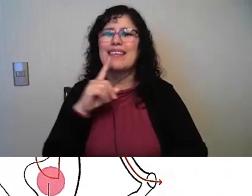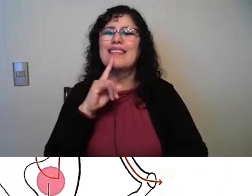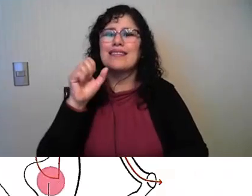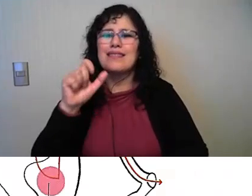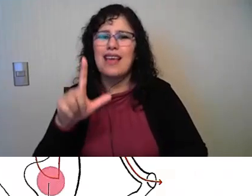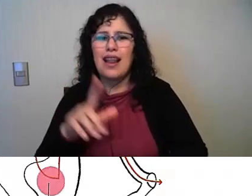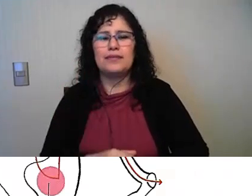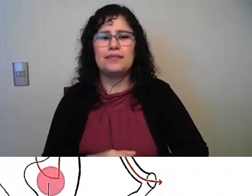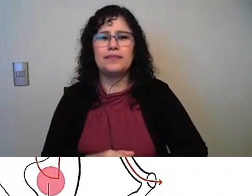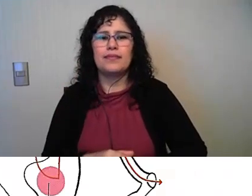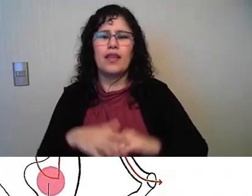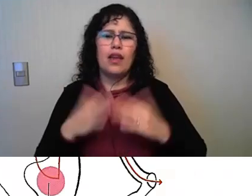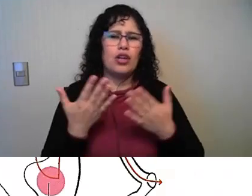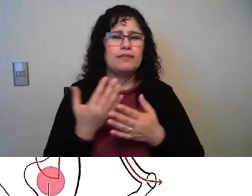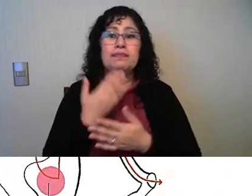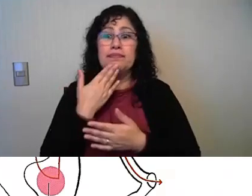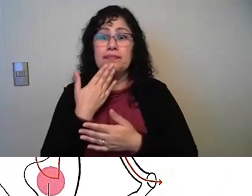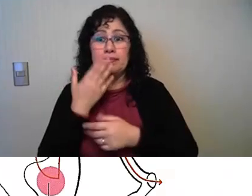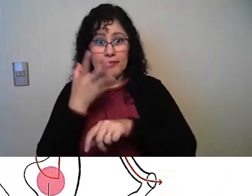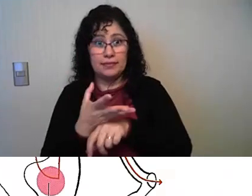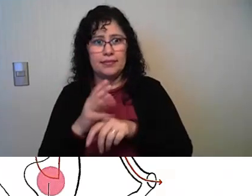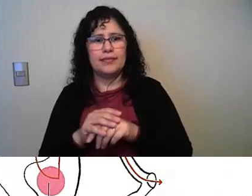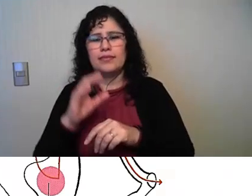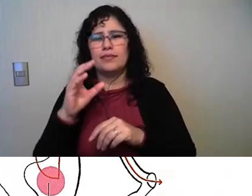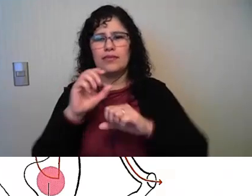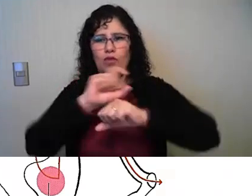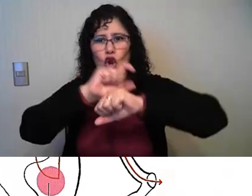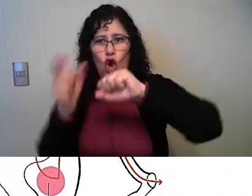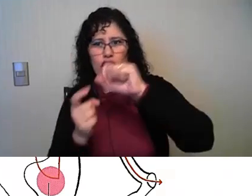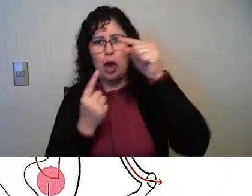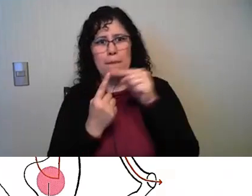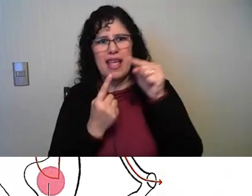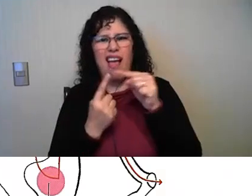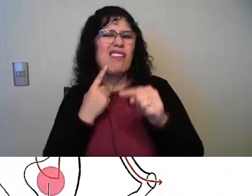Luego tenemos el córtico espinal, que lo único que hace es